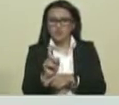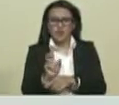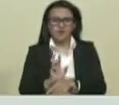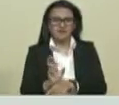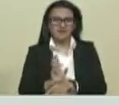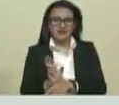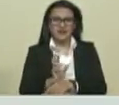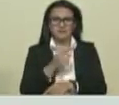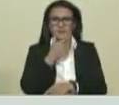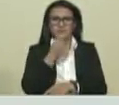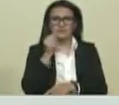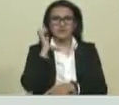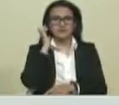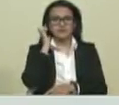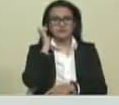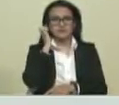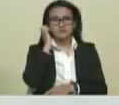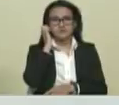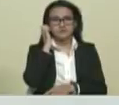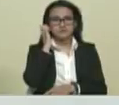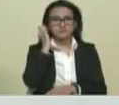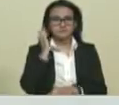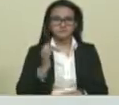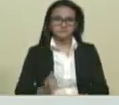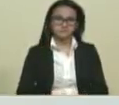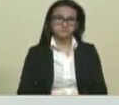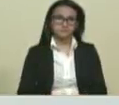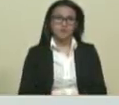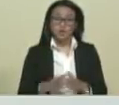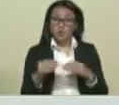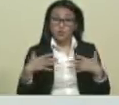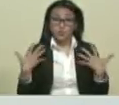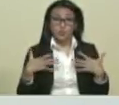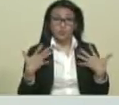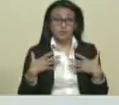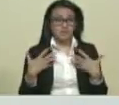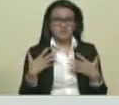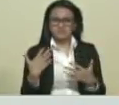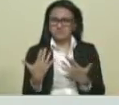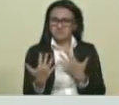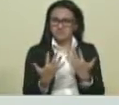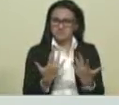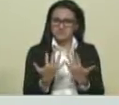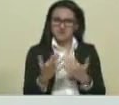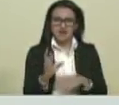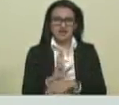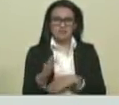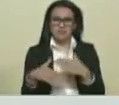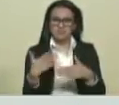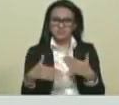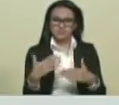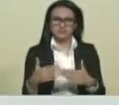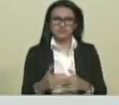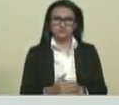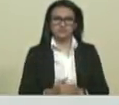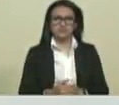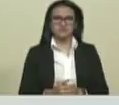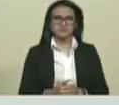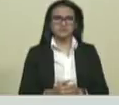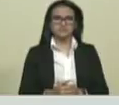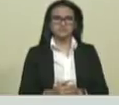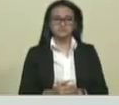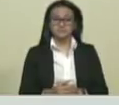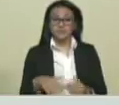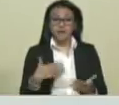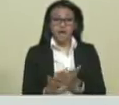votación sumamente rápido. Estamos muy contentos por la fluidez de este proceso electoral y hasta